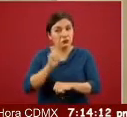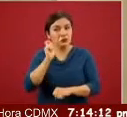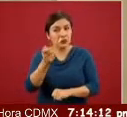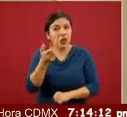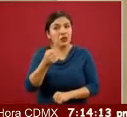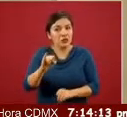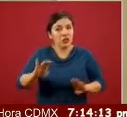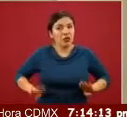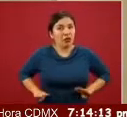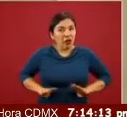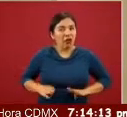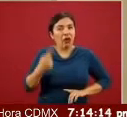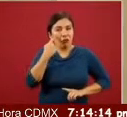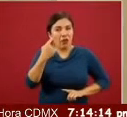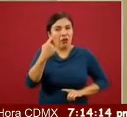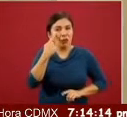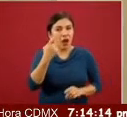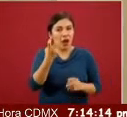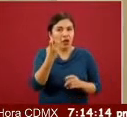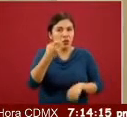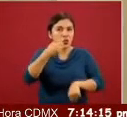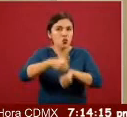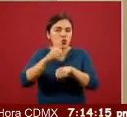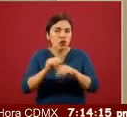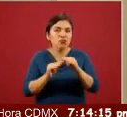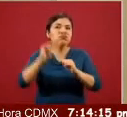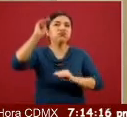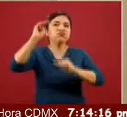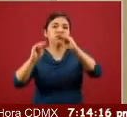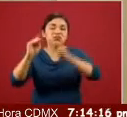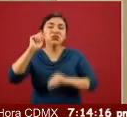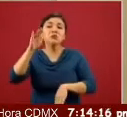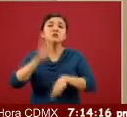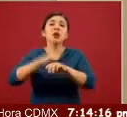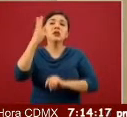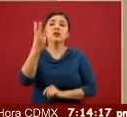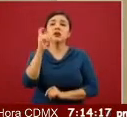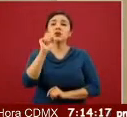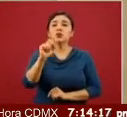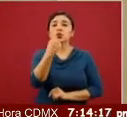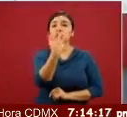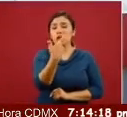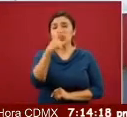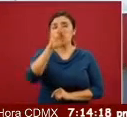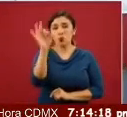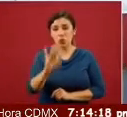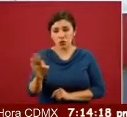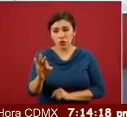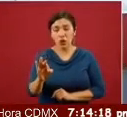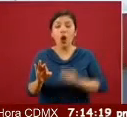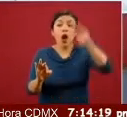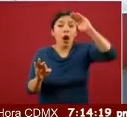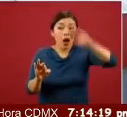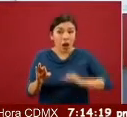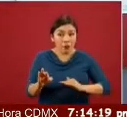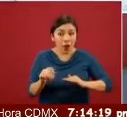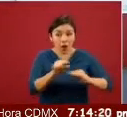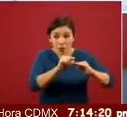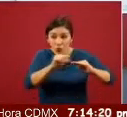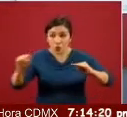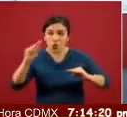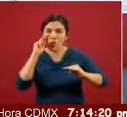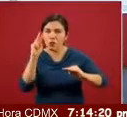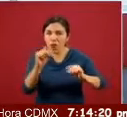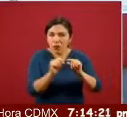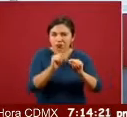en esa cantidad, es un incremento del 3.7%, y en la parte inferior podemos ver las